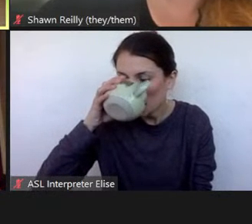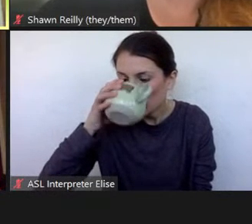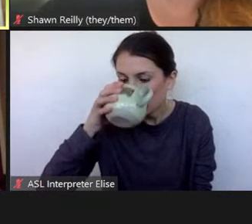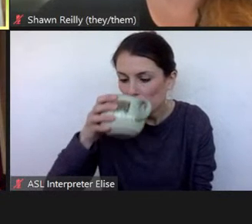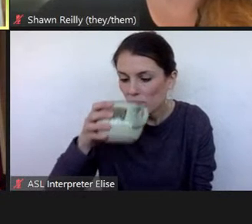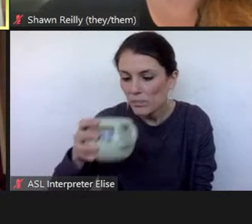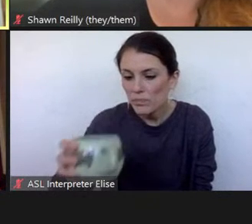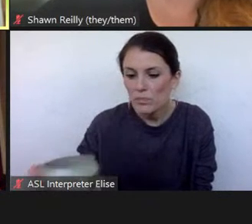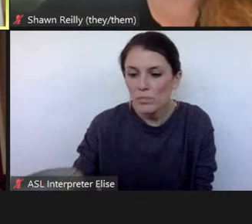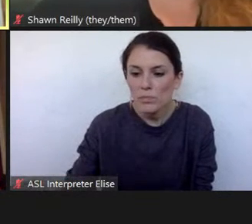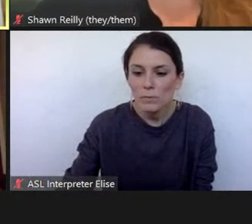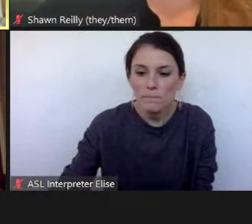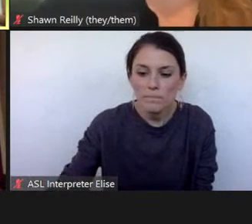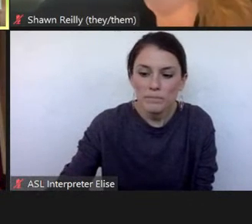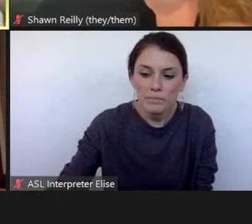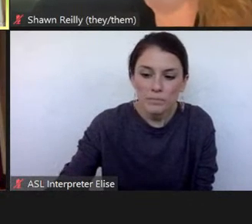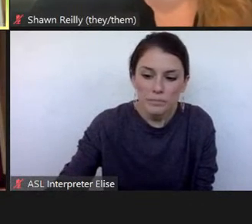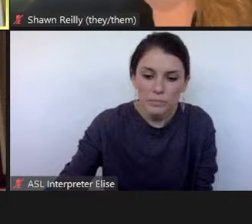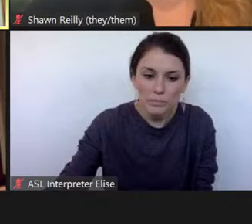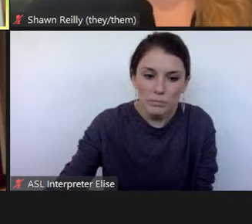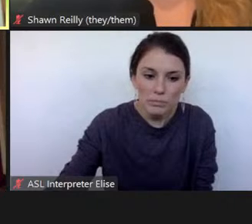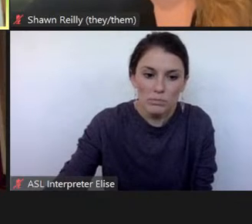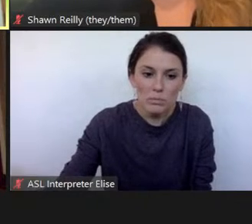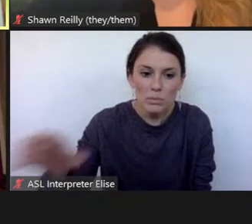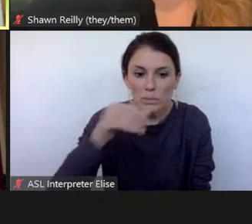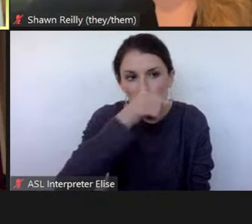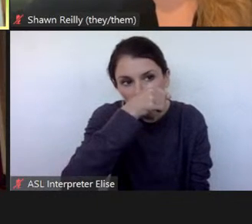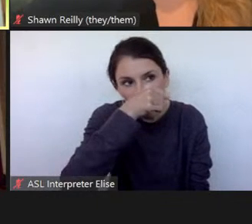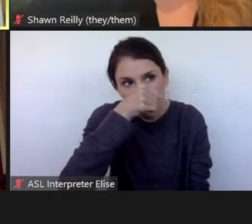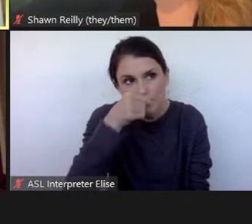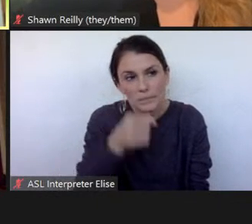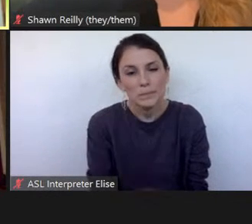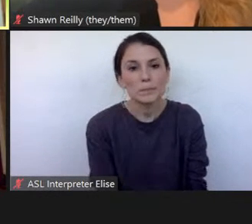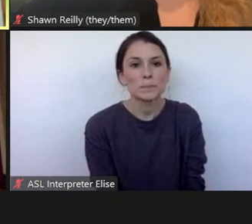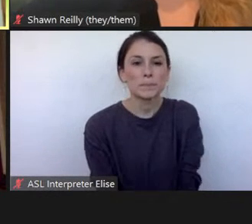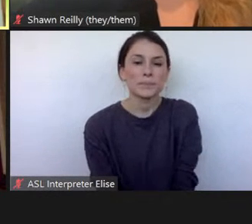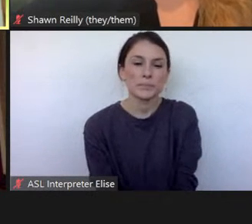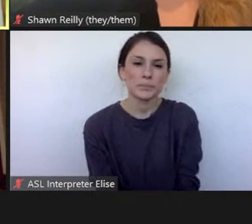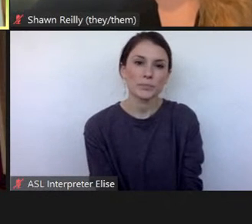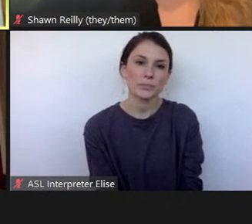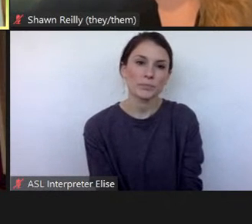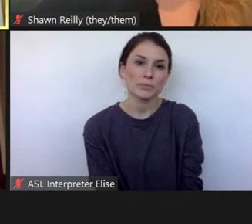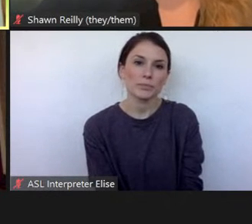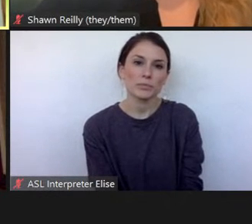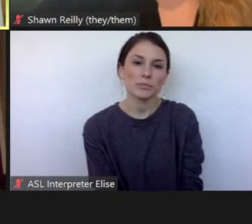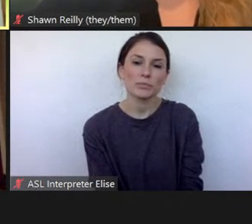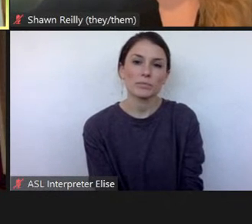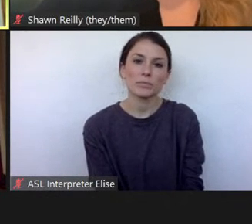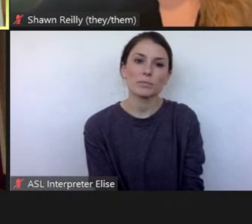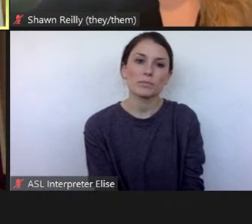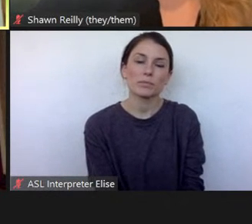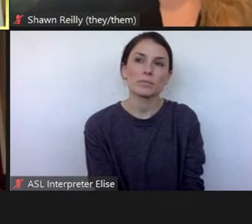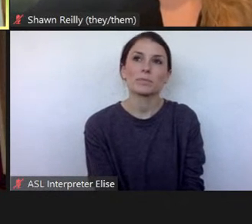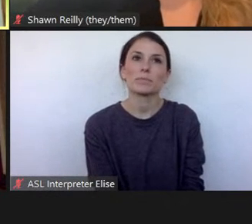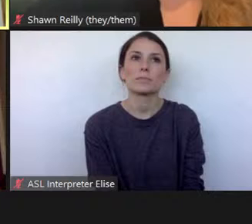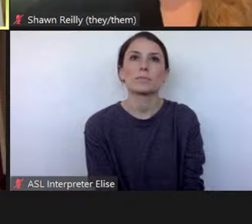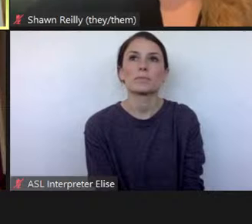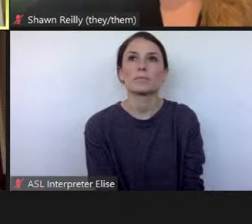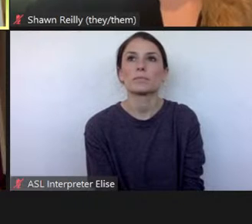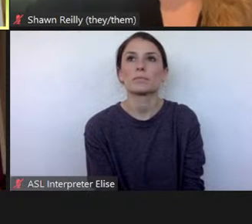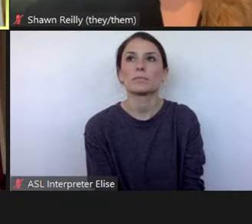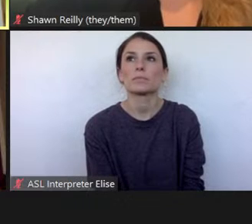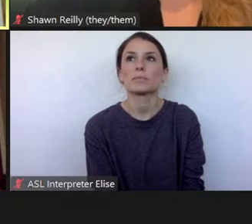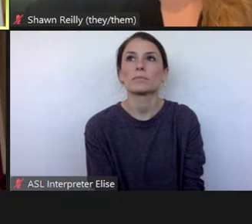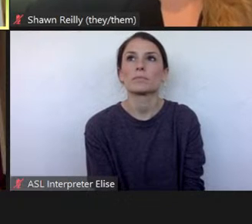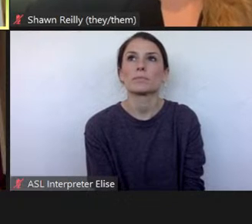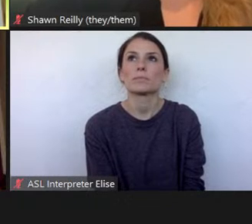está configurado para hacernos pensar y ser representados de ciertas maneras por personas que han tenido históricamente el poder